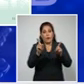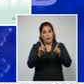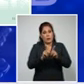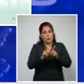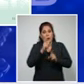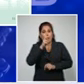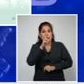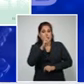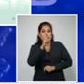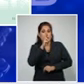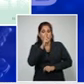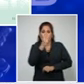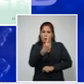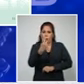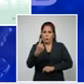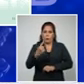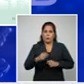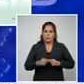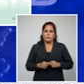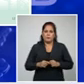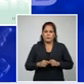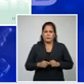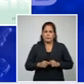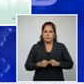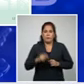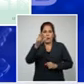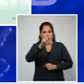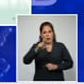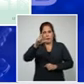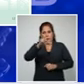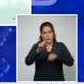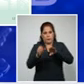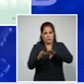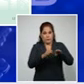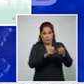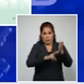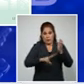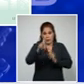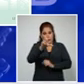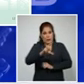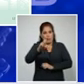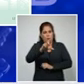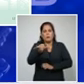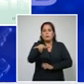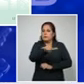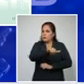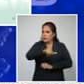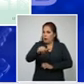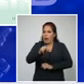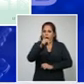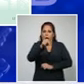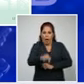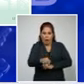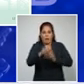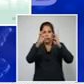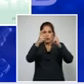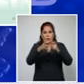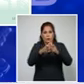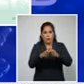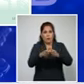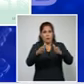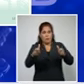1 de cada uno. Camagüey, que también estuvo presentando cifras elevadas,